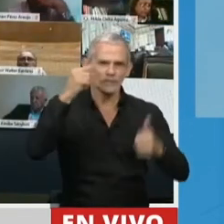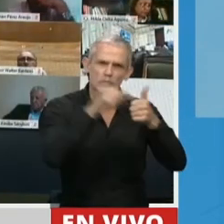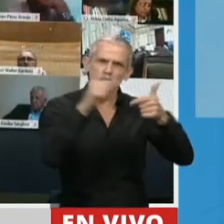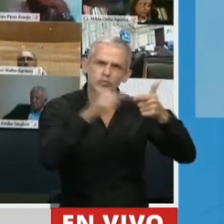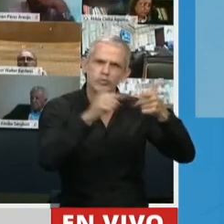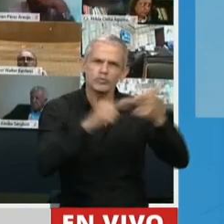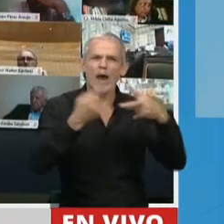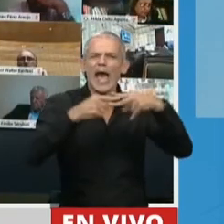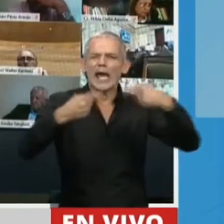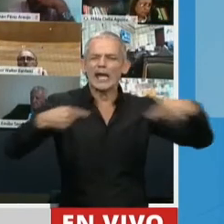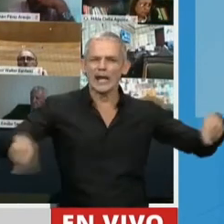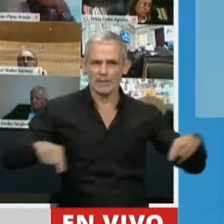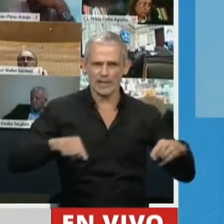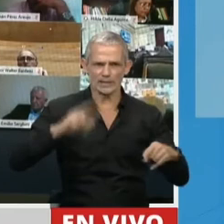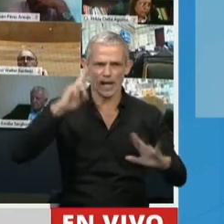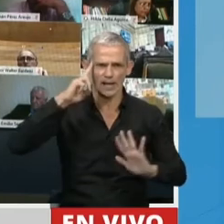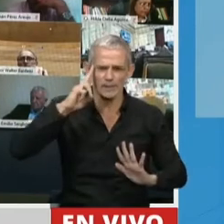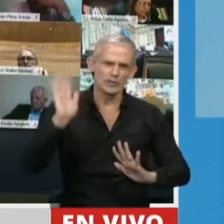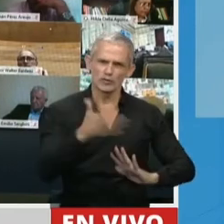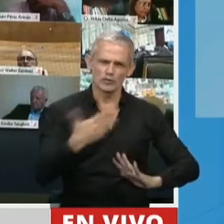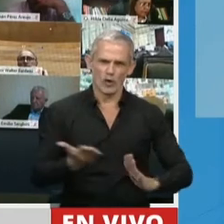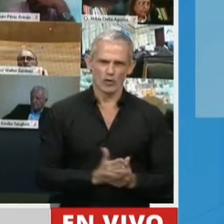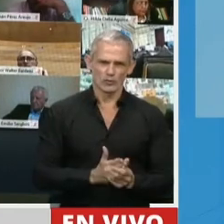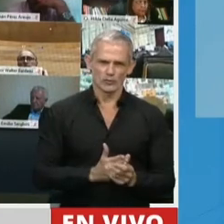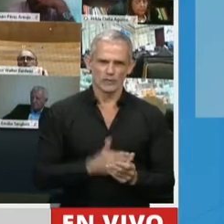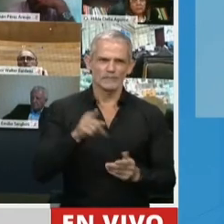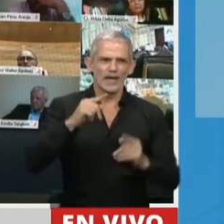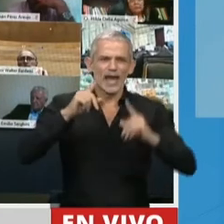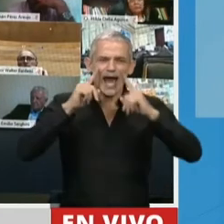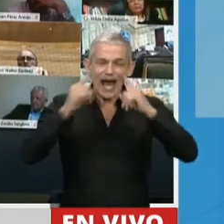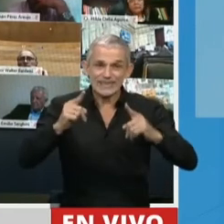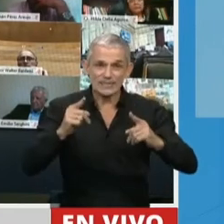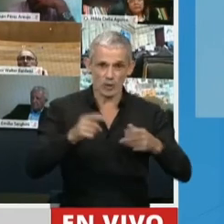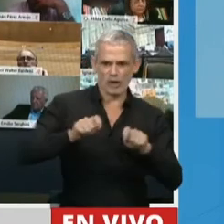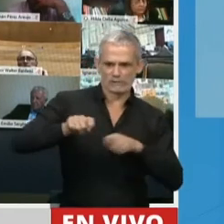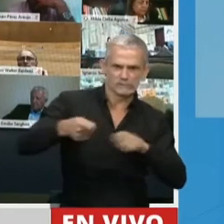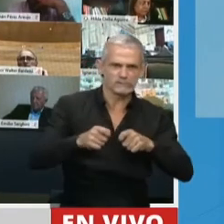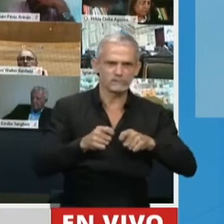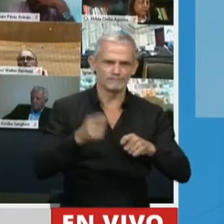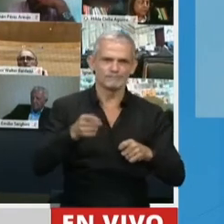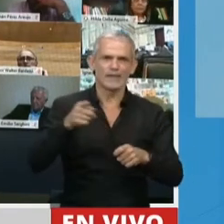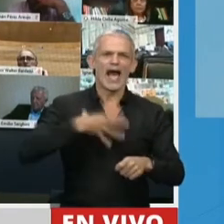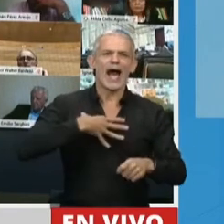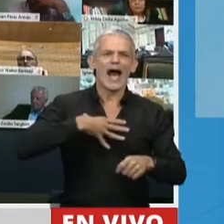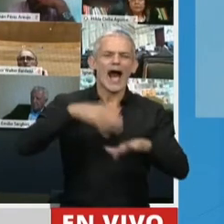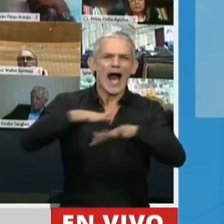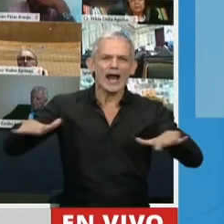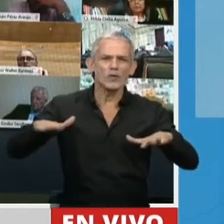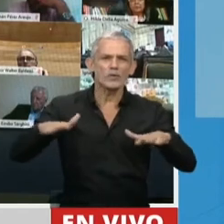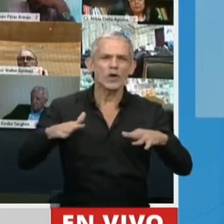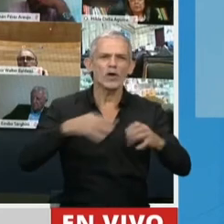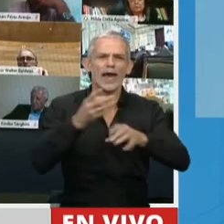estas herramientas. De eso se trata. Que ninguna atención haga que nuestros alumnos no puedan